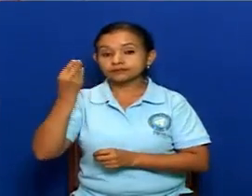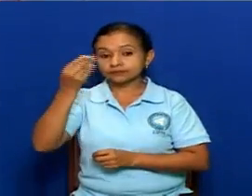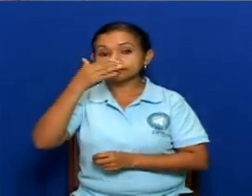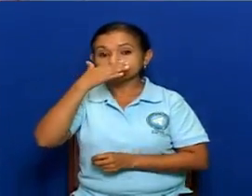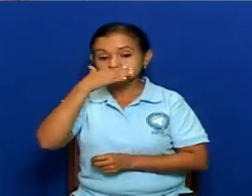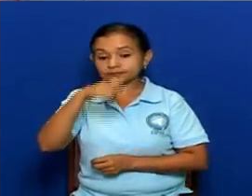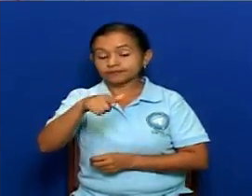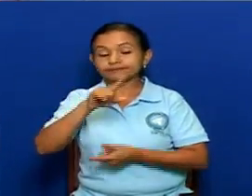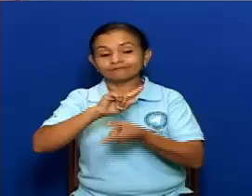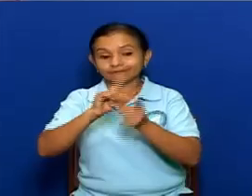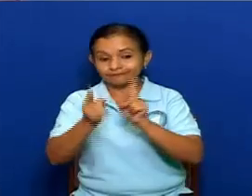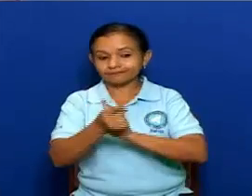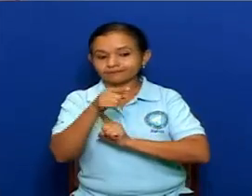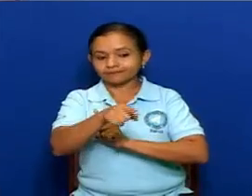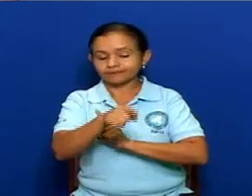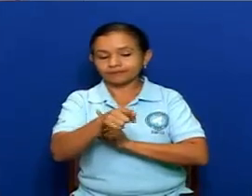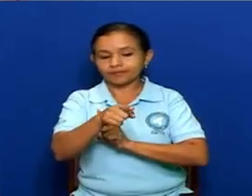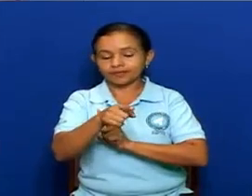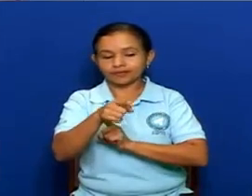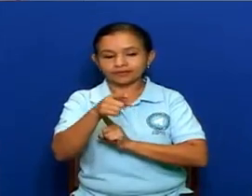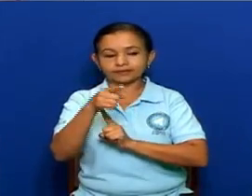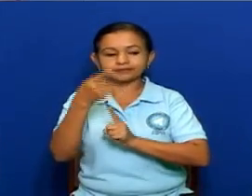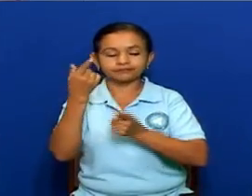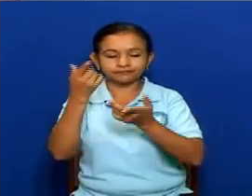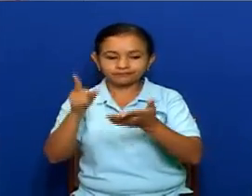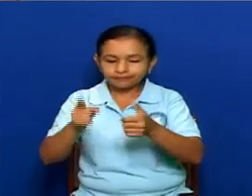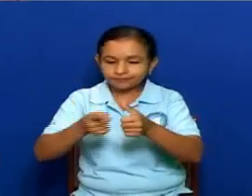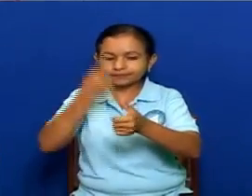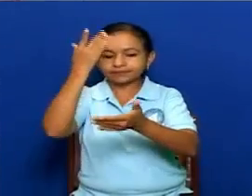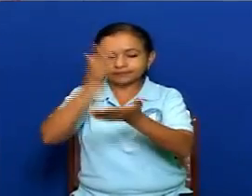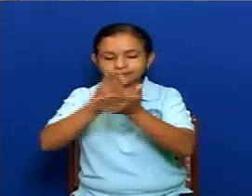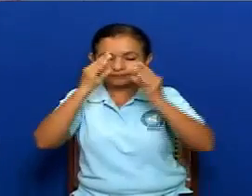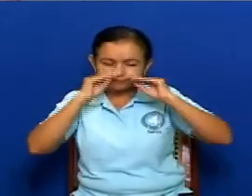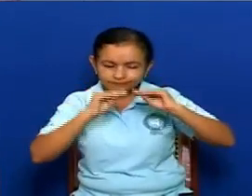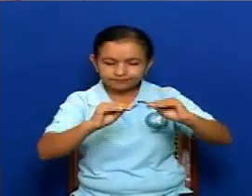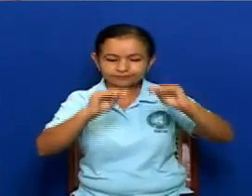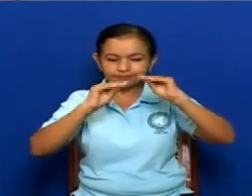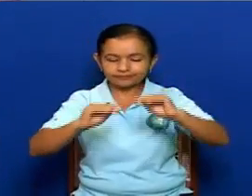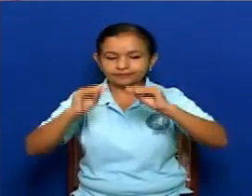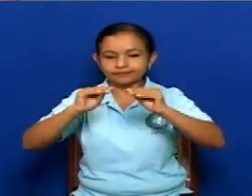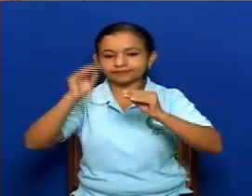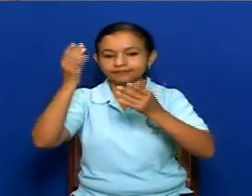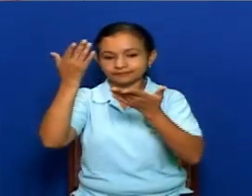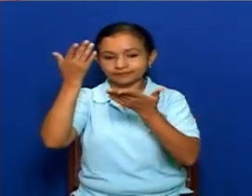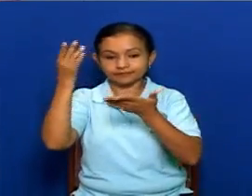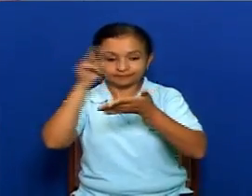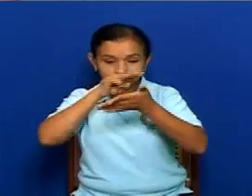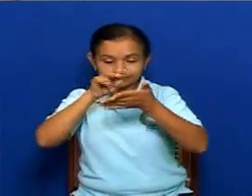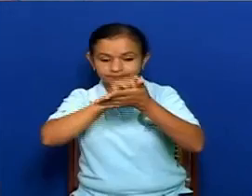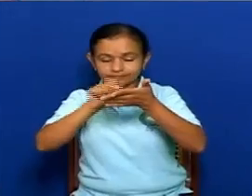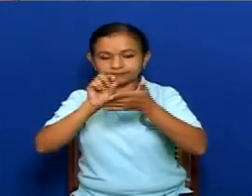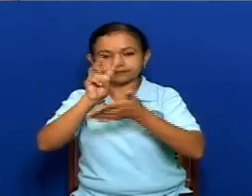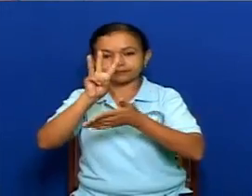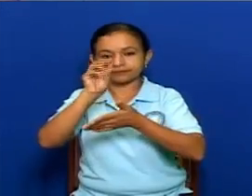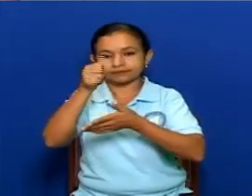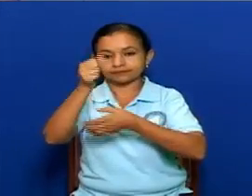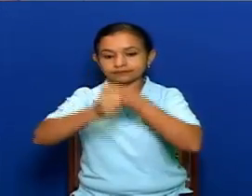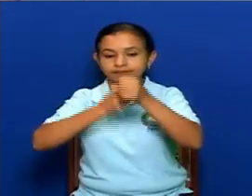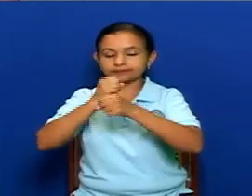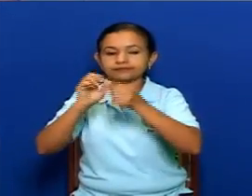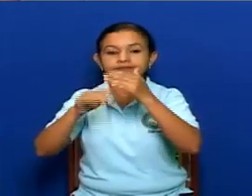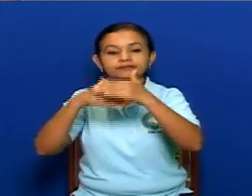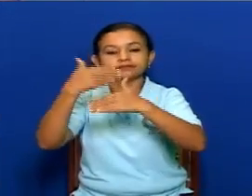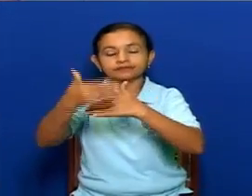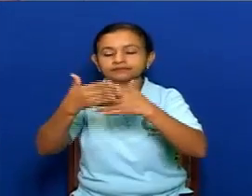le designó esta tarea de asumir una campaña nacional de alfabetización. 36 años después, seguimos aportando a un modelo de